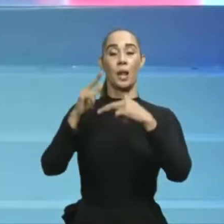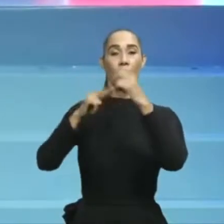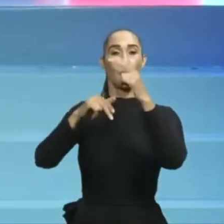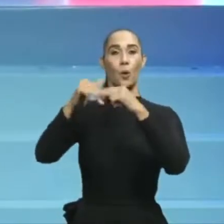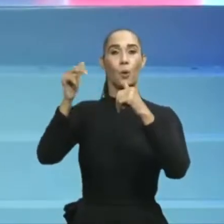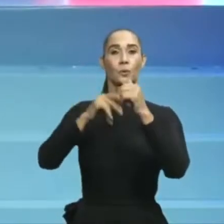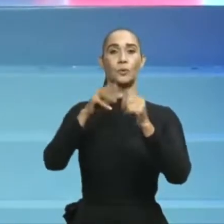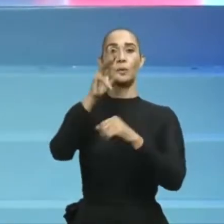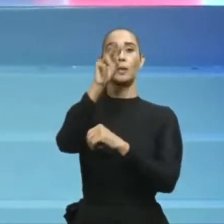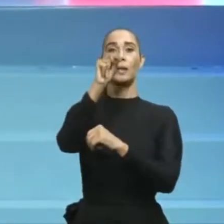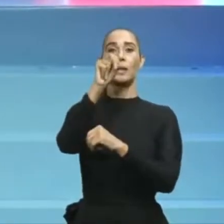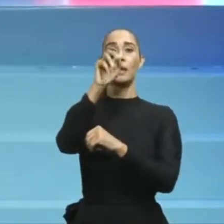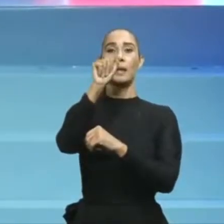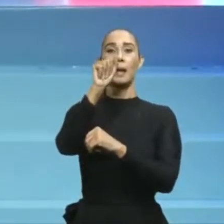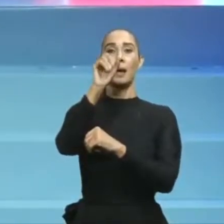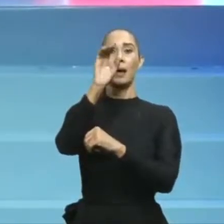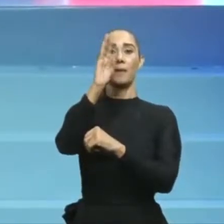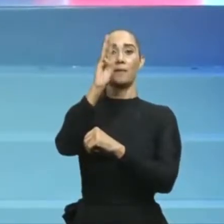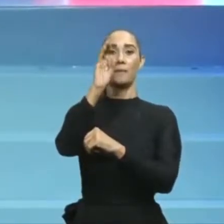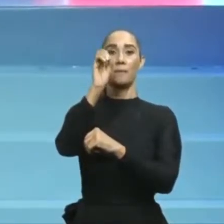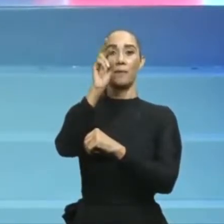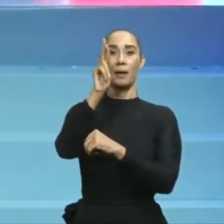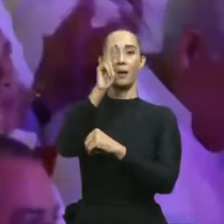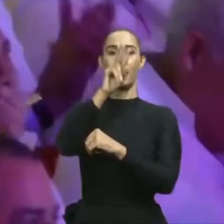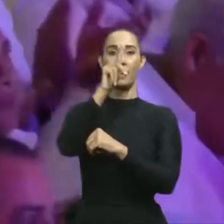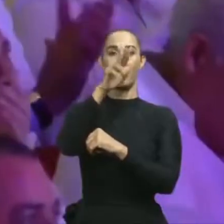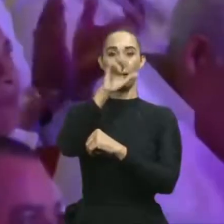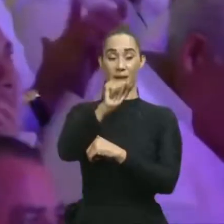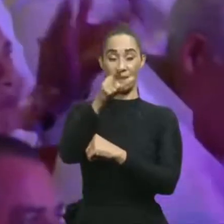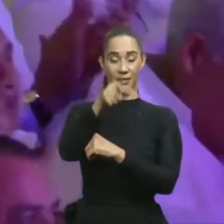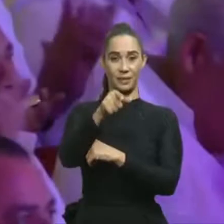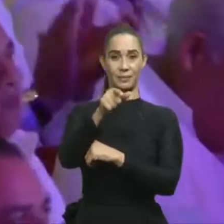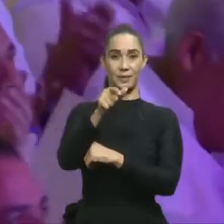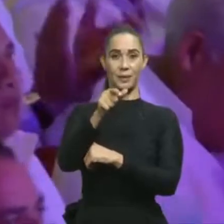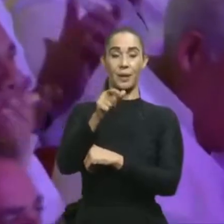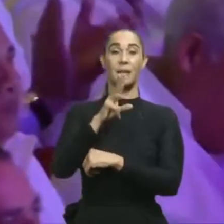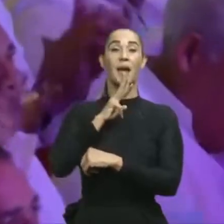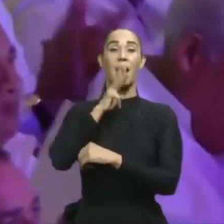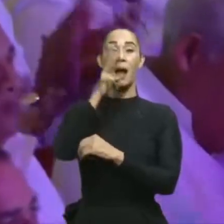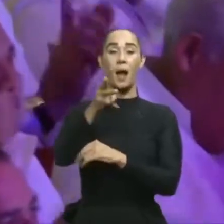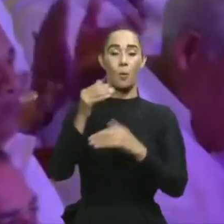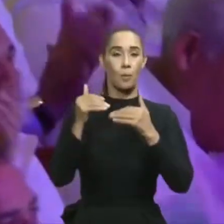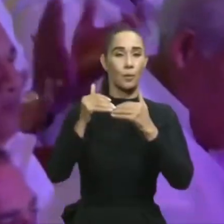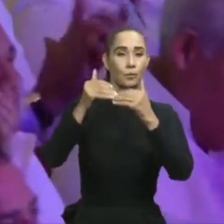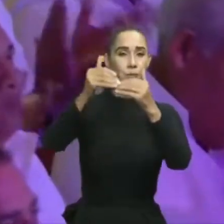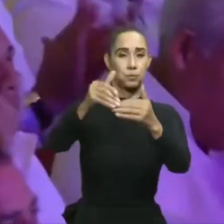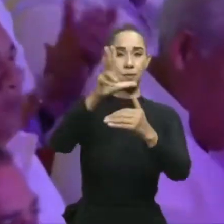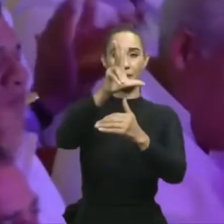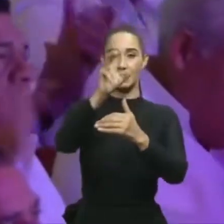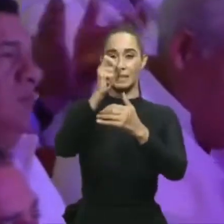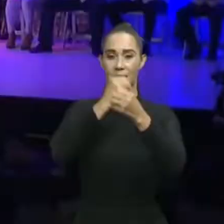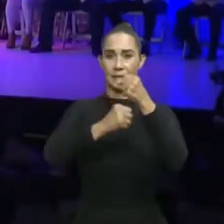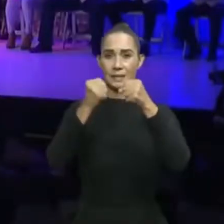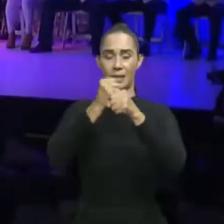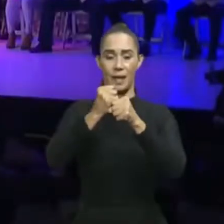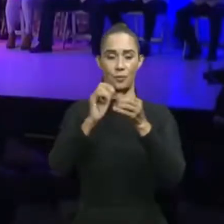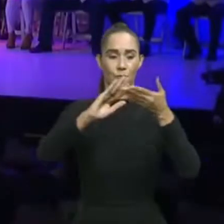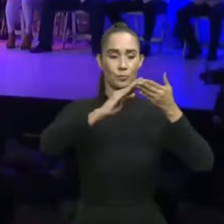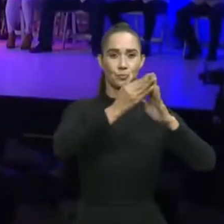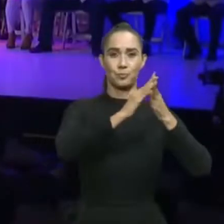producto de navarrete garantizando agua potable para los próximos 30 años a todas esas